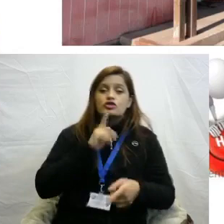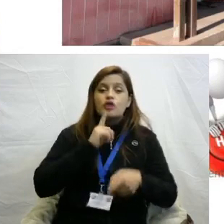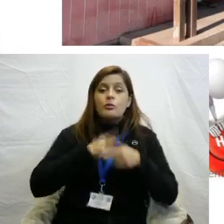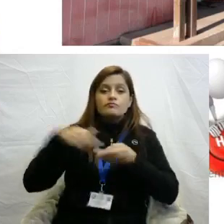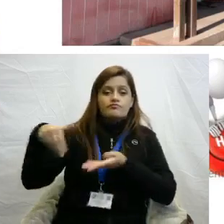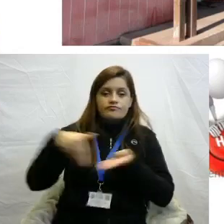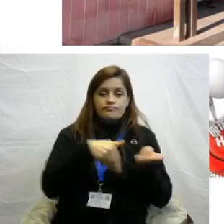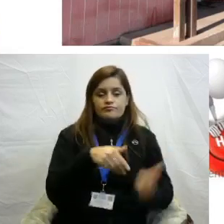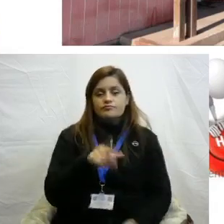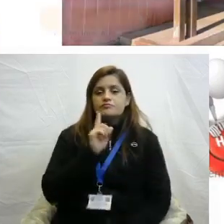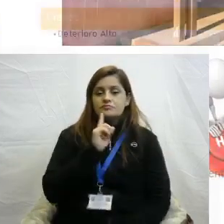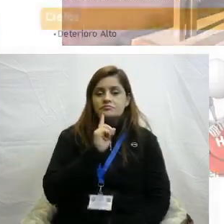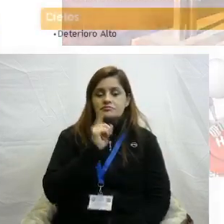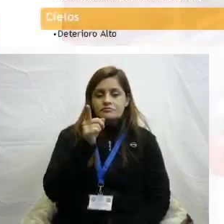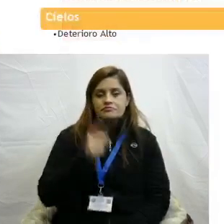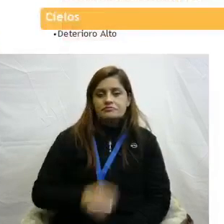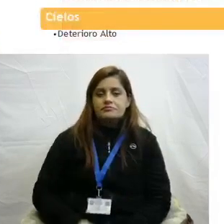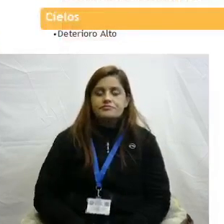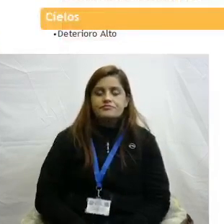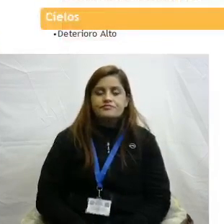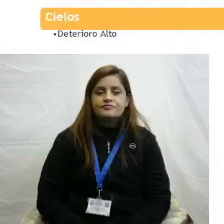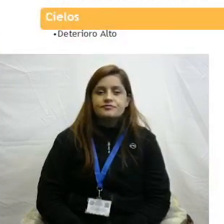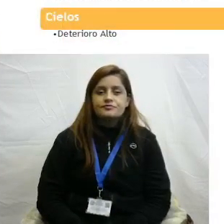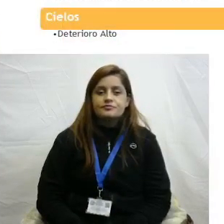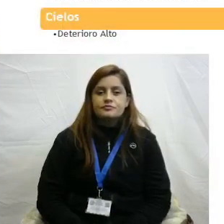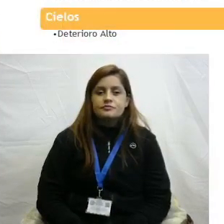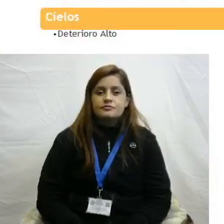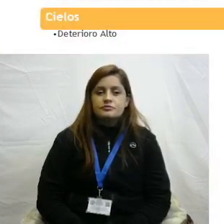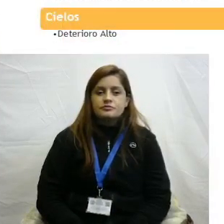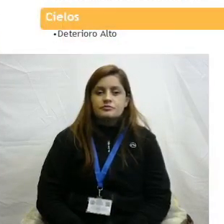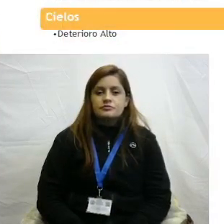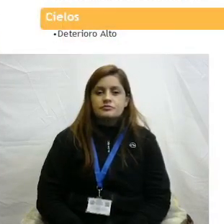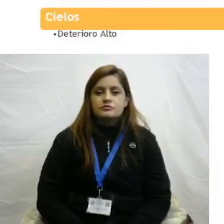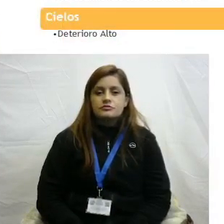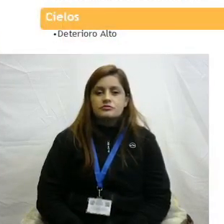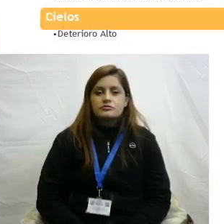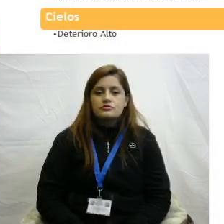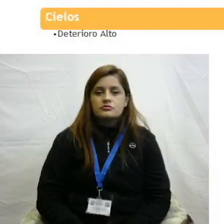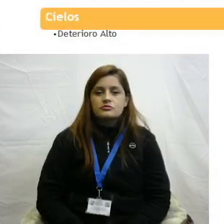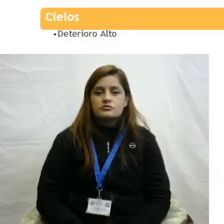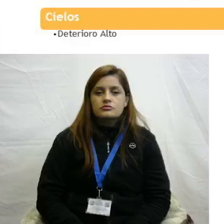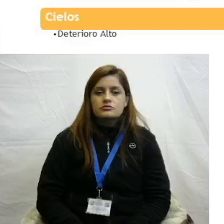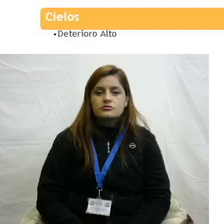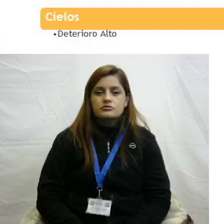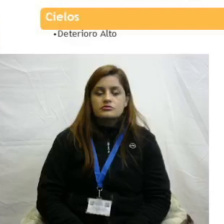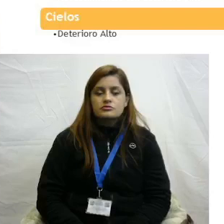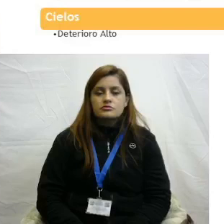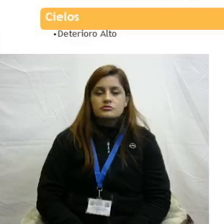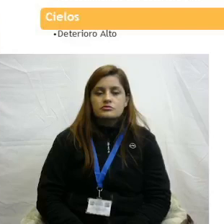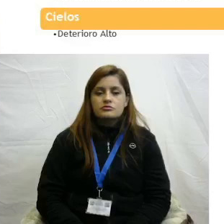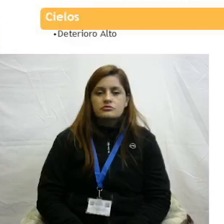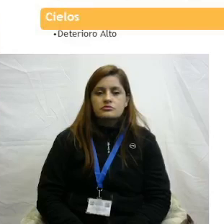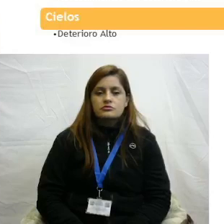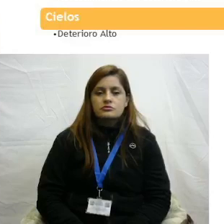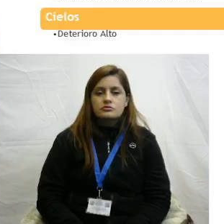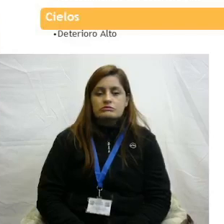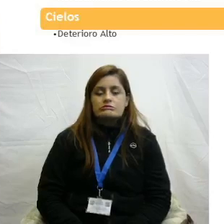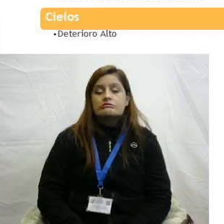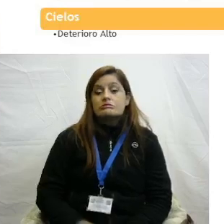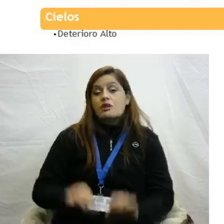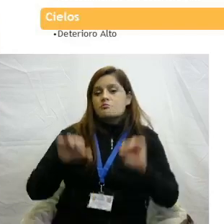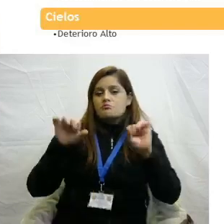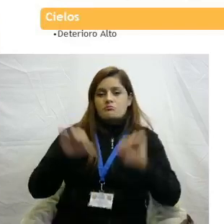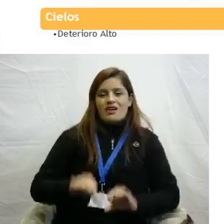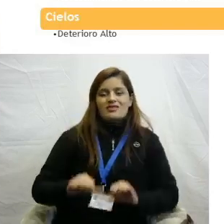González. Bueno, y aquí la verdad es que la situación actual, como les decía, es bastante crítica.